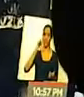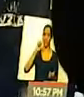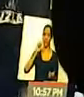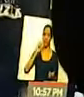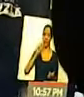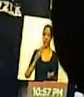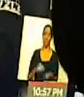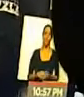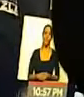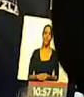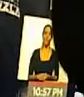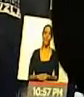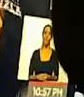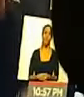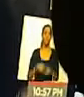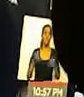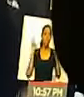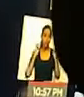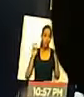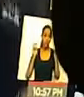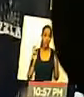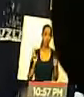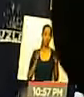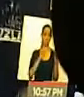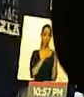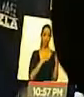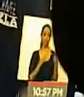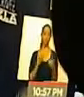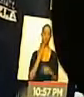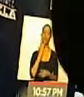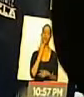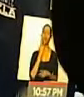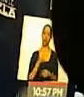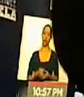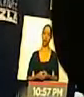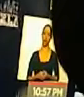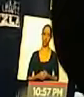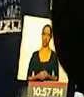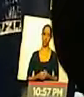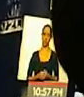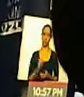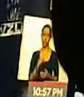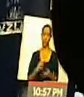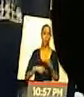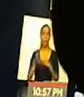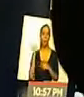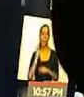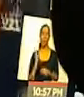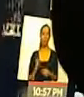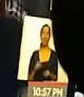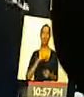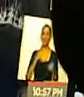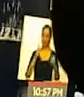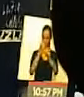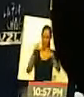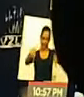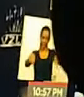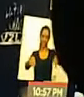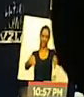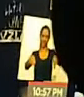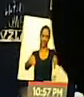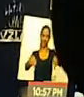Ojalá asumieran algún día la valentía de decir vamos para Venezuela y nosotros lo vamos a esperar acá.